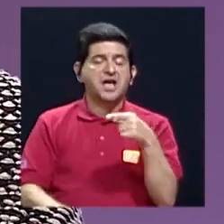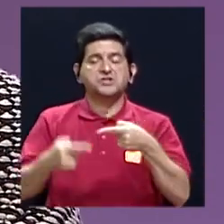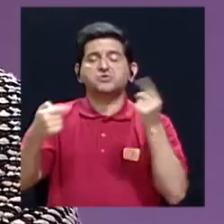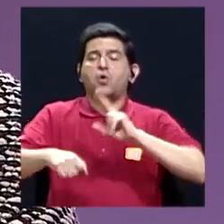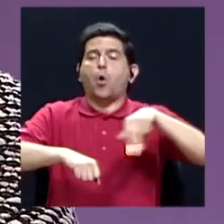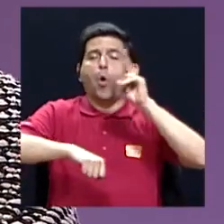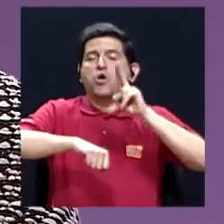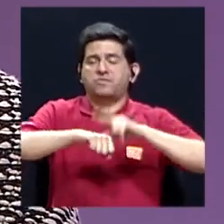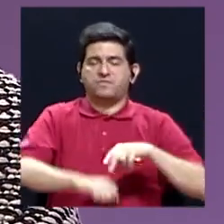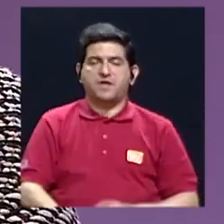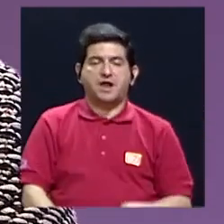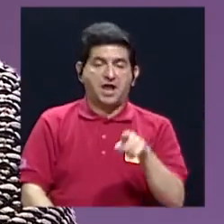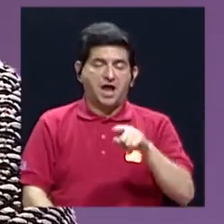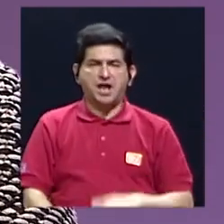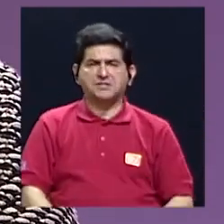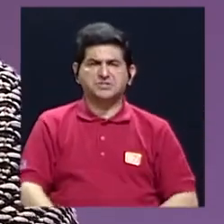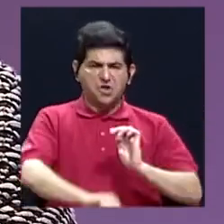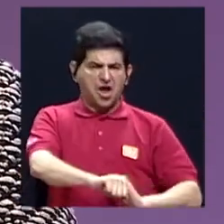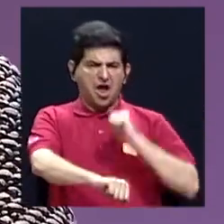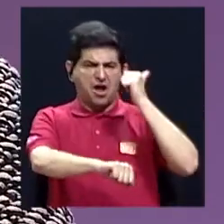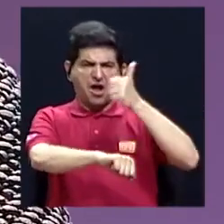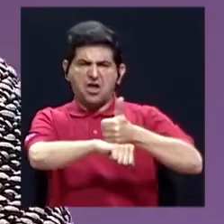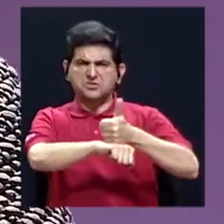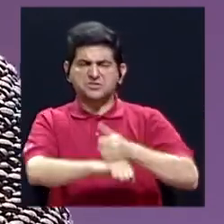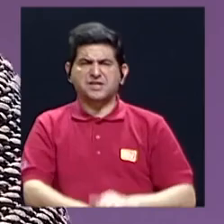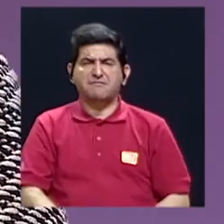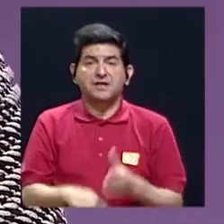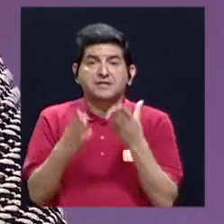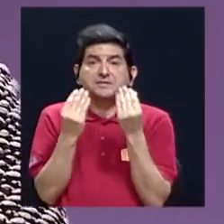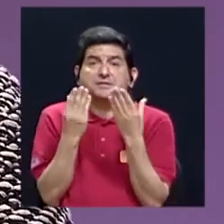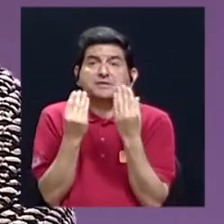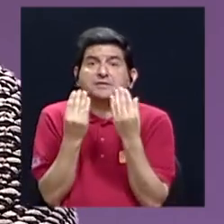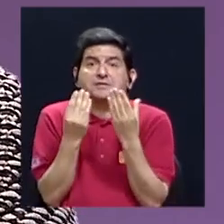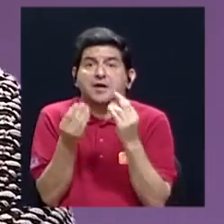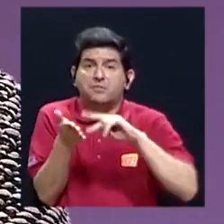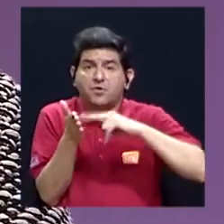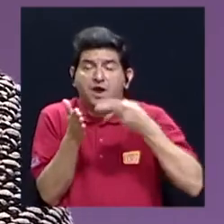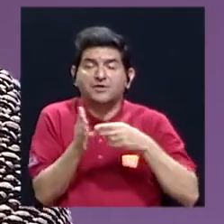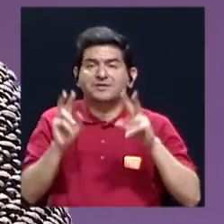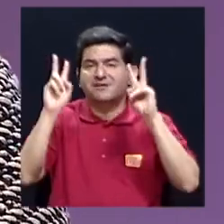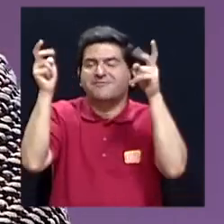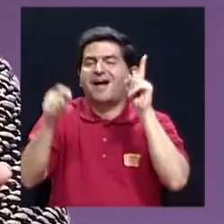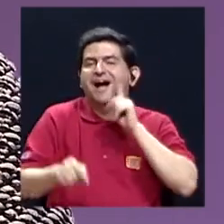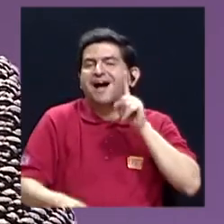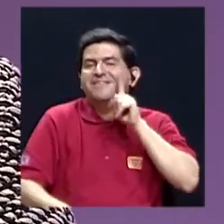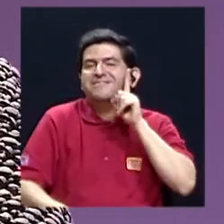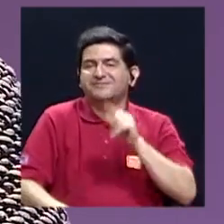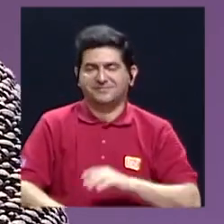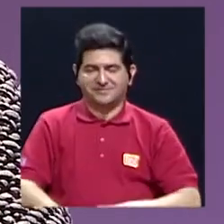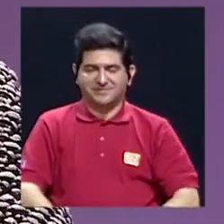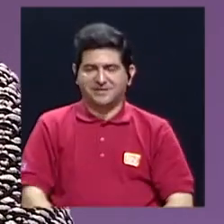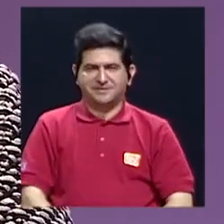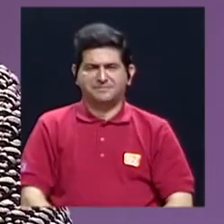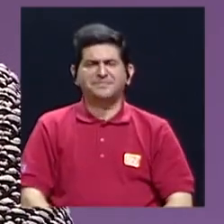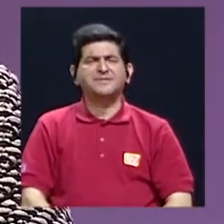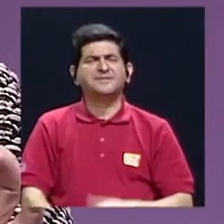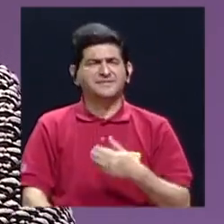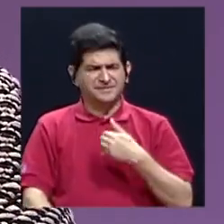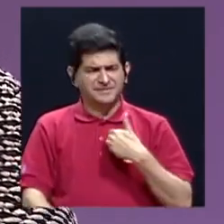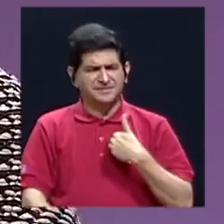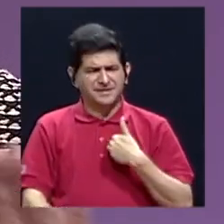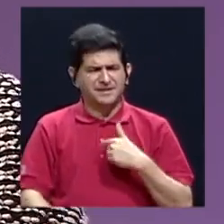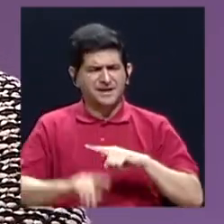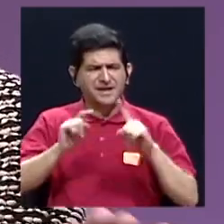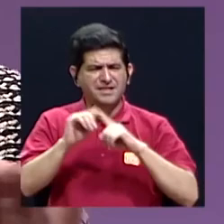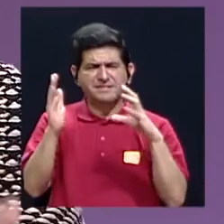contra natura, esto implanta entonces un miedo a lo que es artificial. Incluso hay en